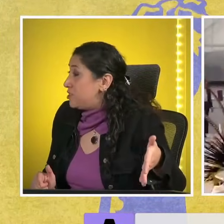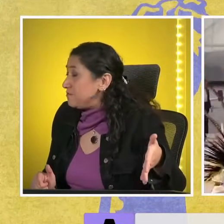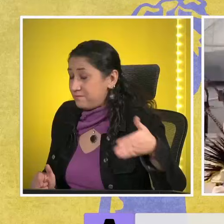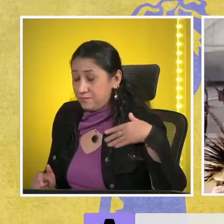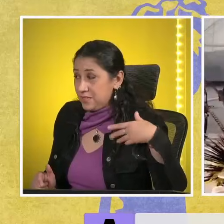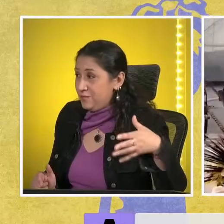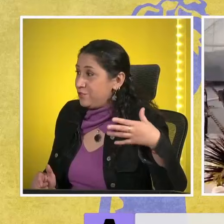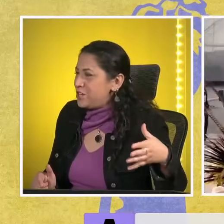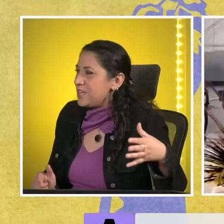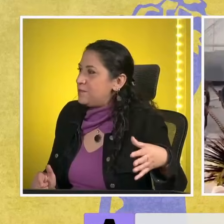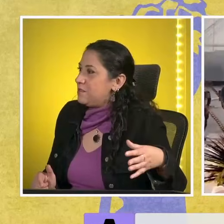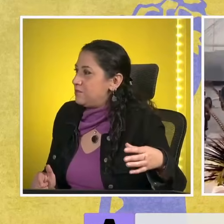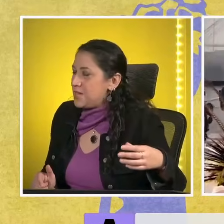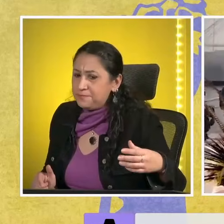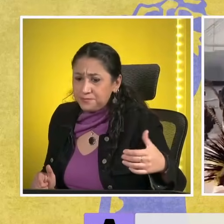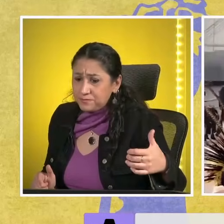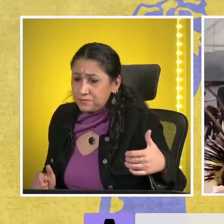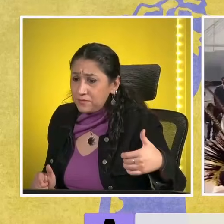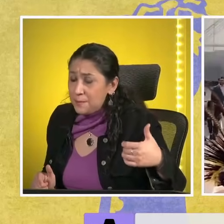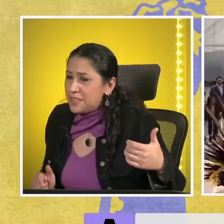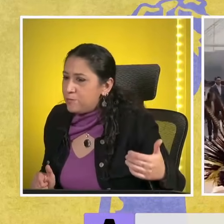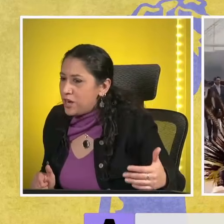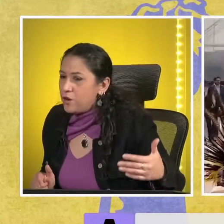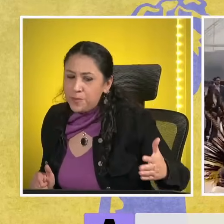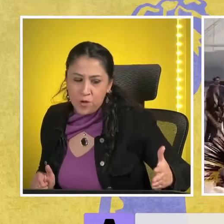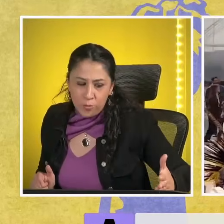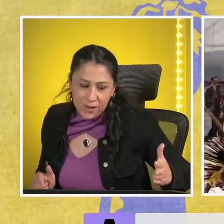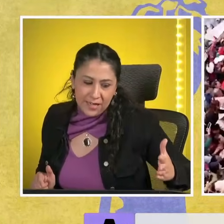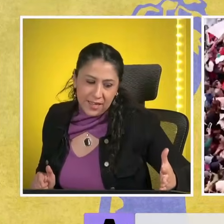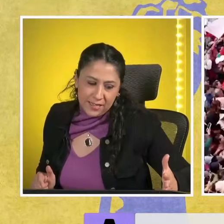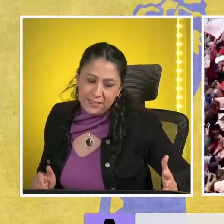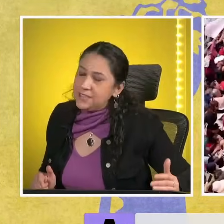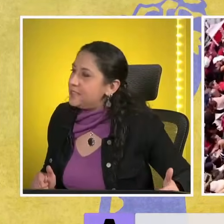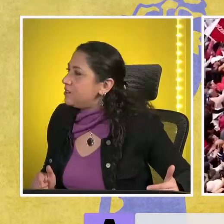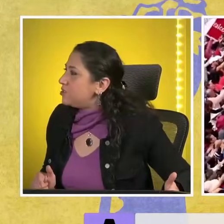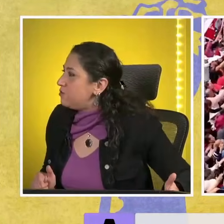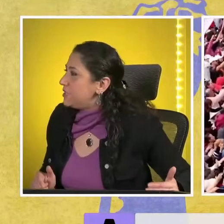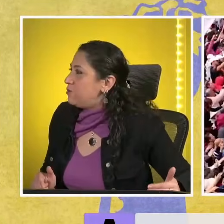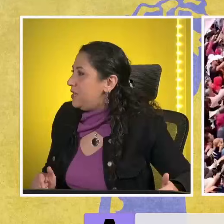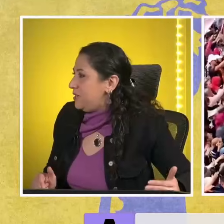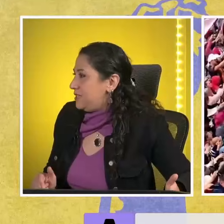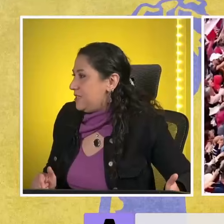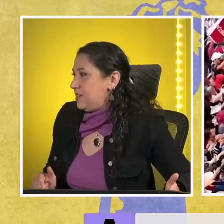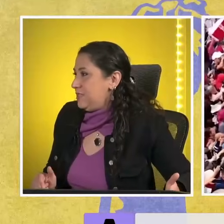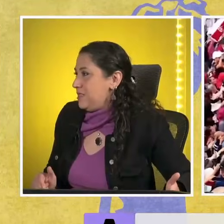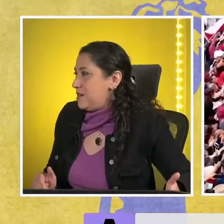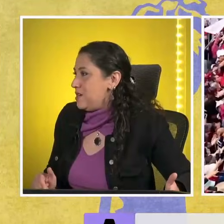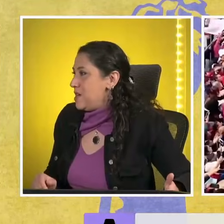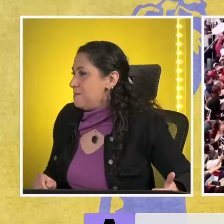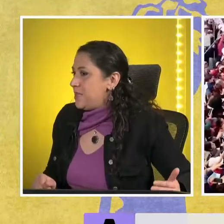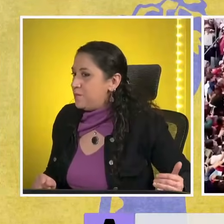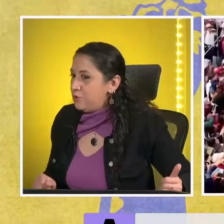y funciona, perdón. O sea, manipular la opinión pública en Argentina tiene consecuencias políticas en